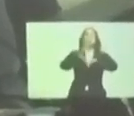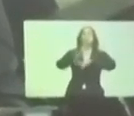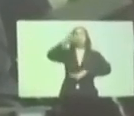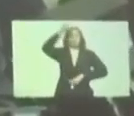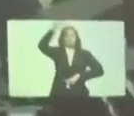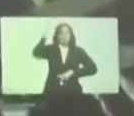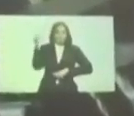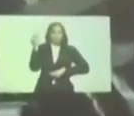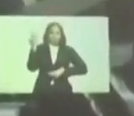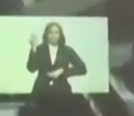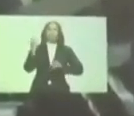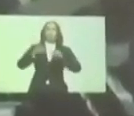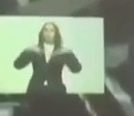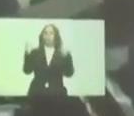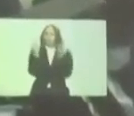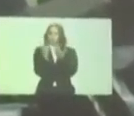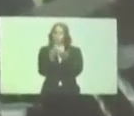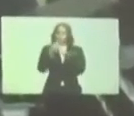mismo tenemos,